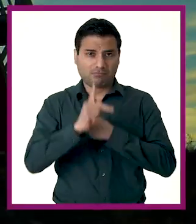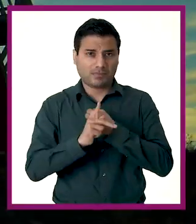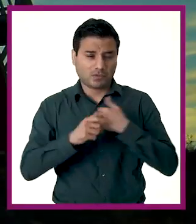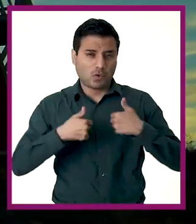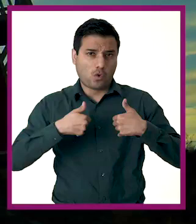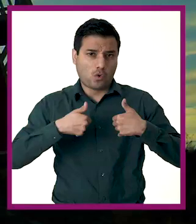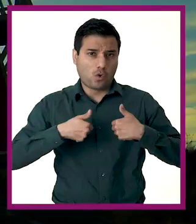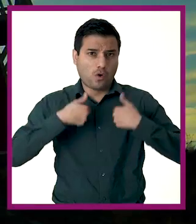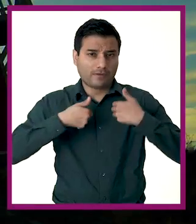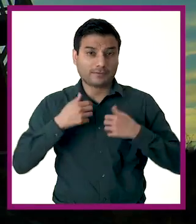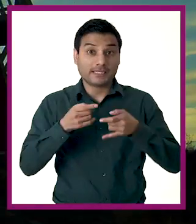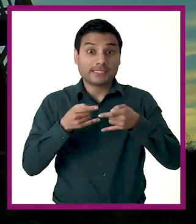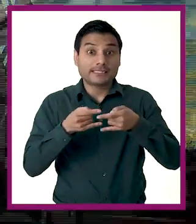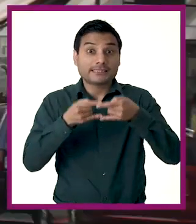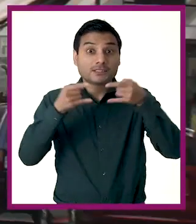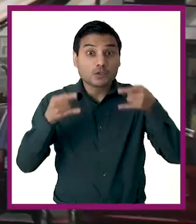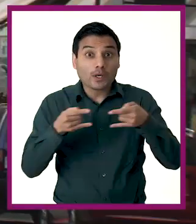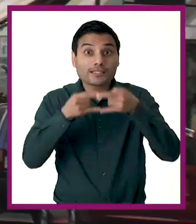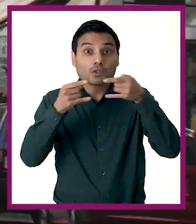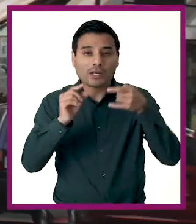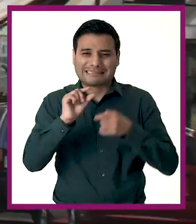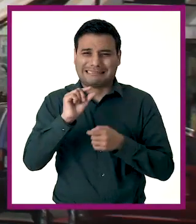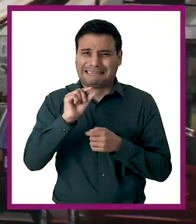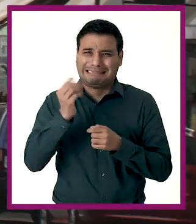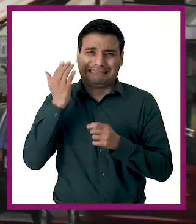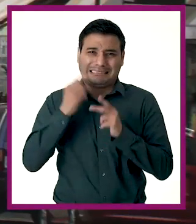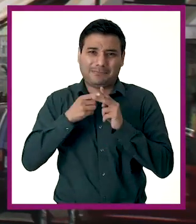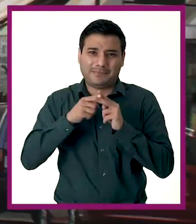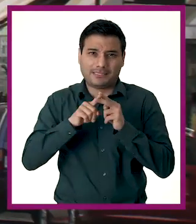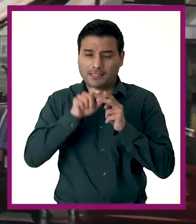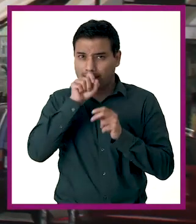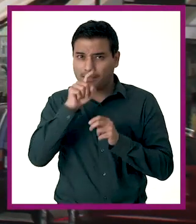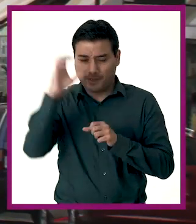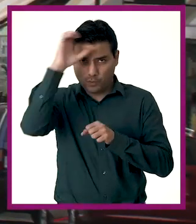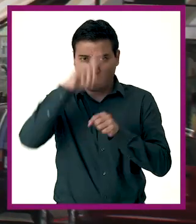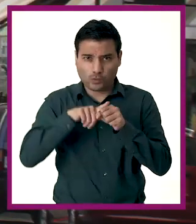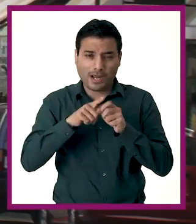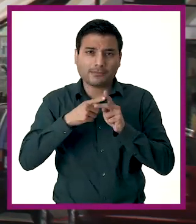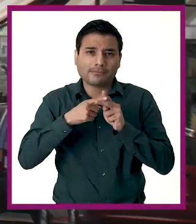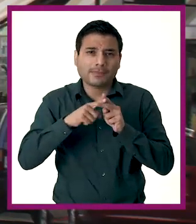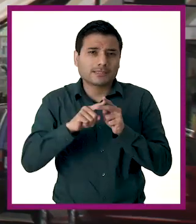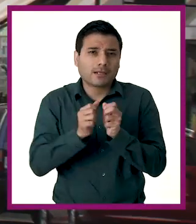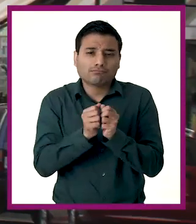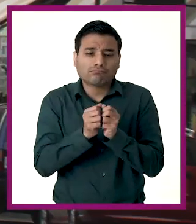joven. Por lo tanto, su historia es reciente, lo mismo que su cultura.